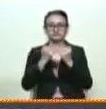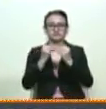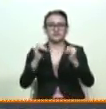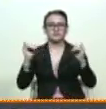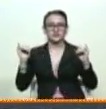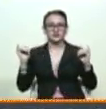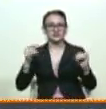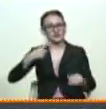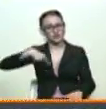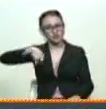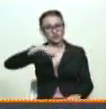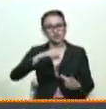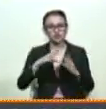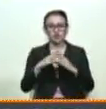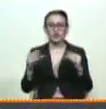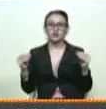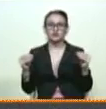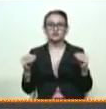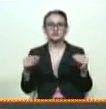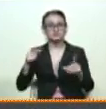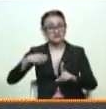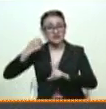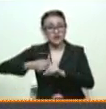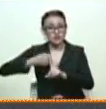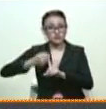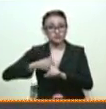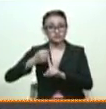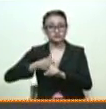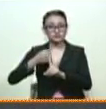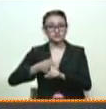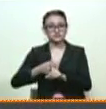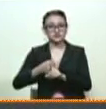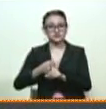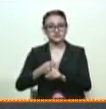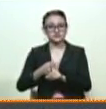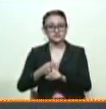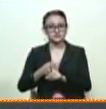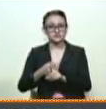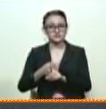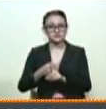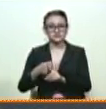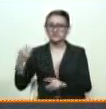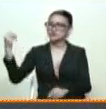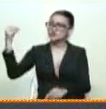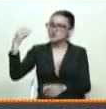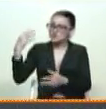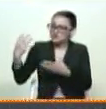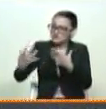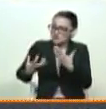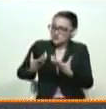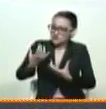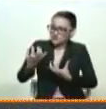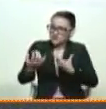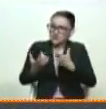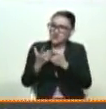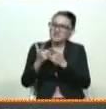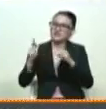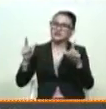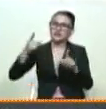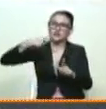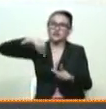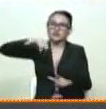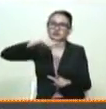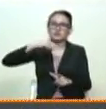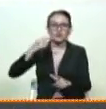e independientes. En esta batalla nos ilumina el fuego inmortal de nuestros libertadores,